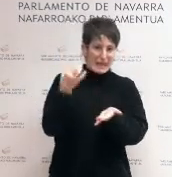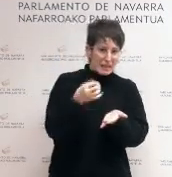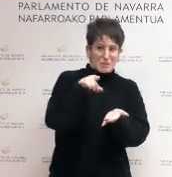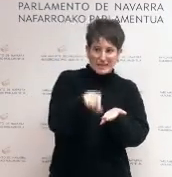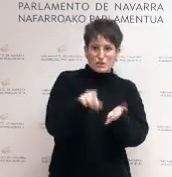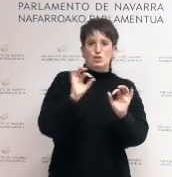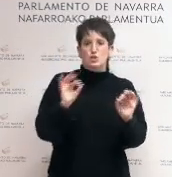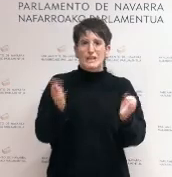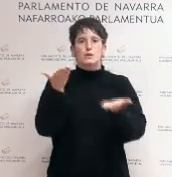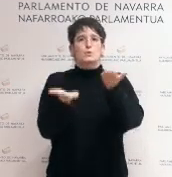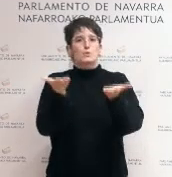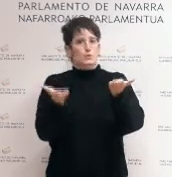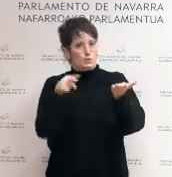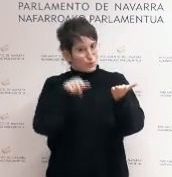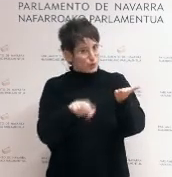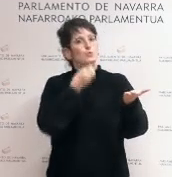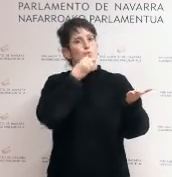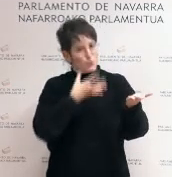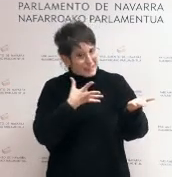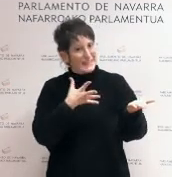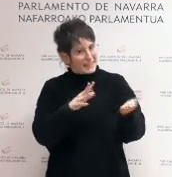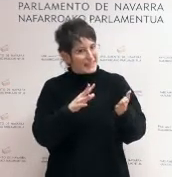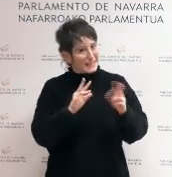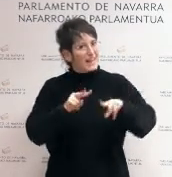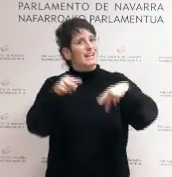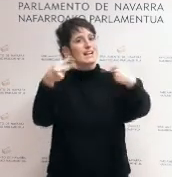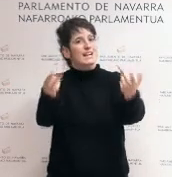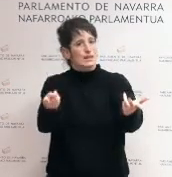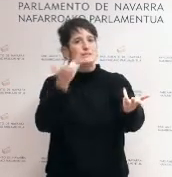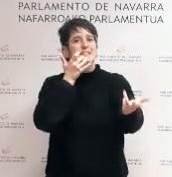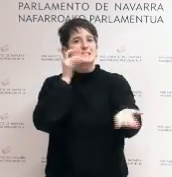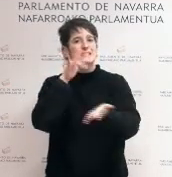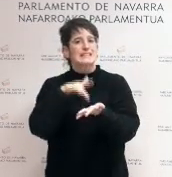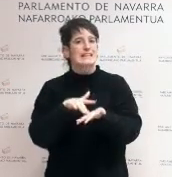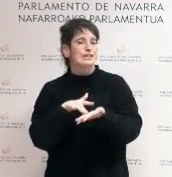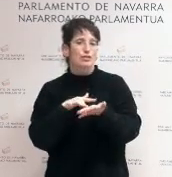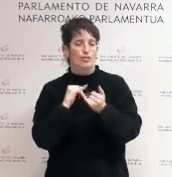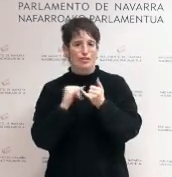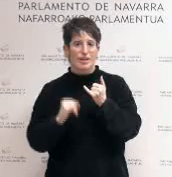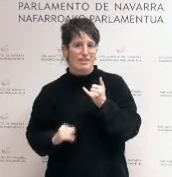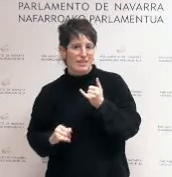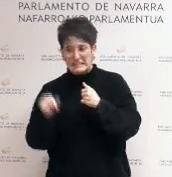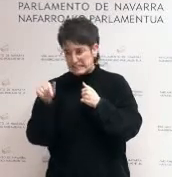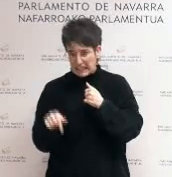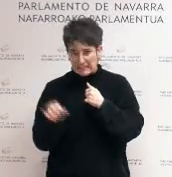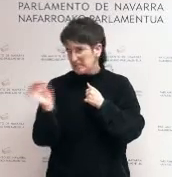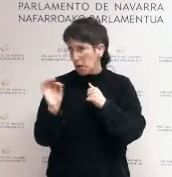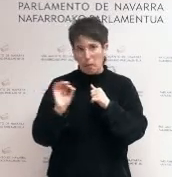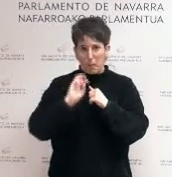sido una adecuada acción de respuesta ante esta crisis y ante cualquier otra crisis inflacionista que pueda